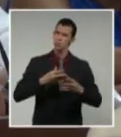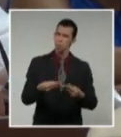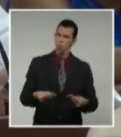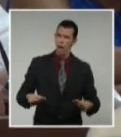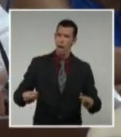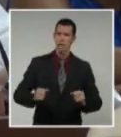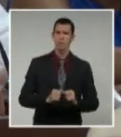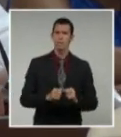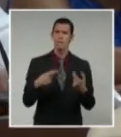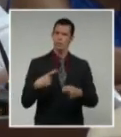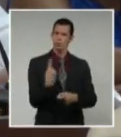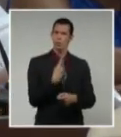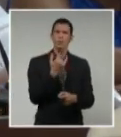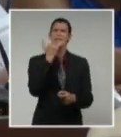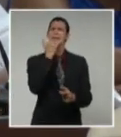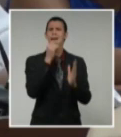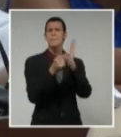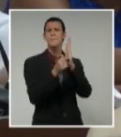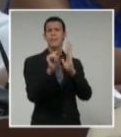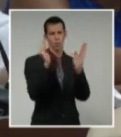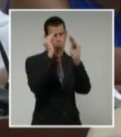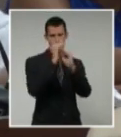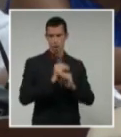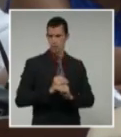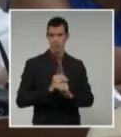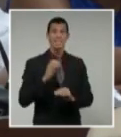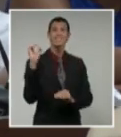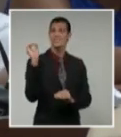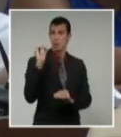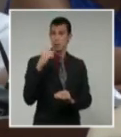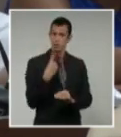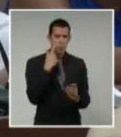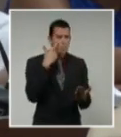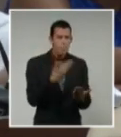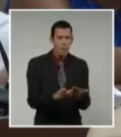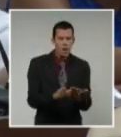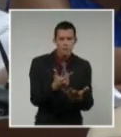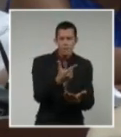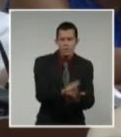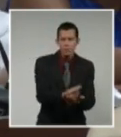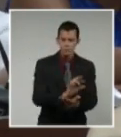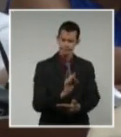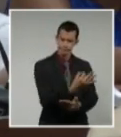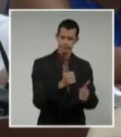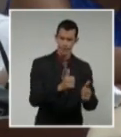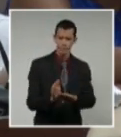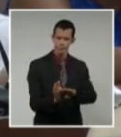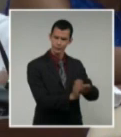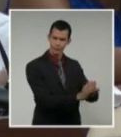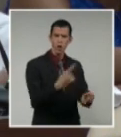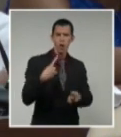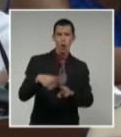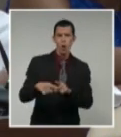de desarrollo de la biotecnología y de la ciencia y de la medicina en cuba sobre todo con el trabajo de los institutos del